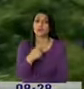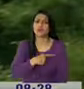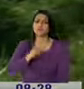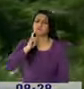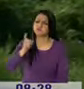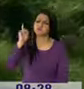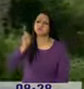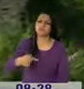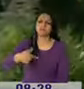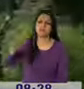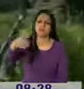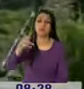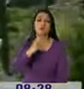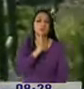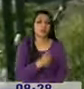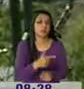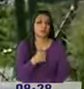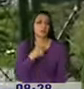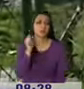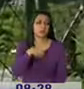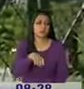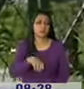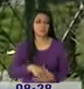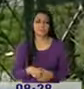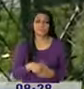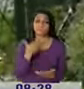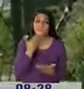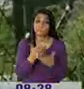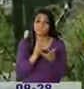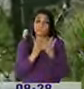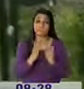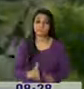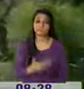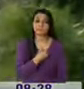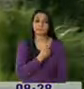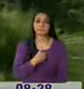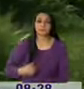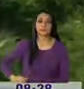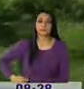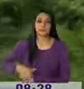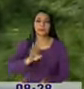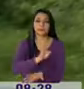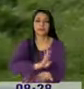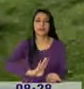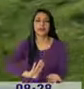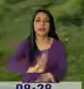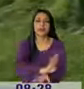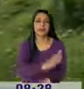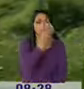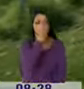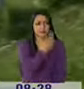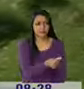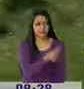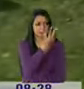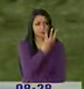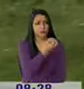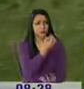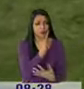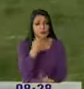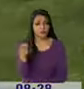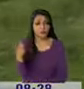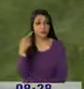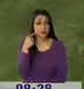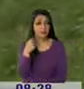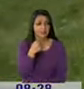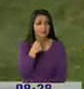les hablo. Ajá. Muchas gracias, vecina. También nos encontramos con el presidente del barrio. Buenos días, coménteme. Nos decía la vecina que sí